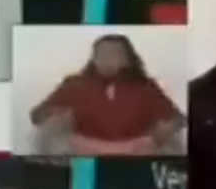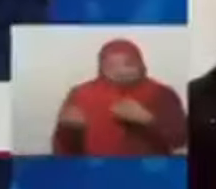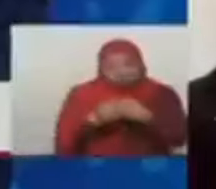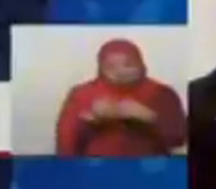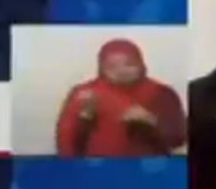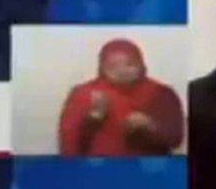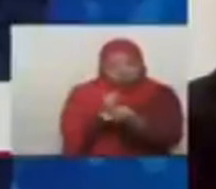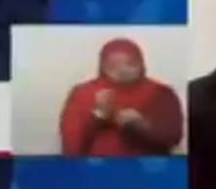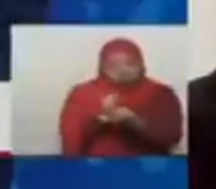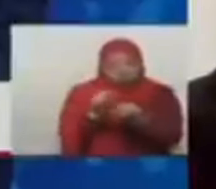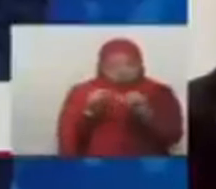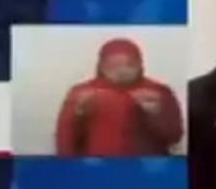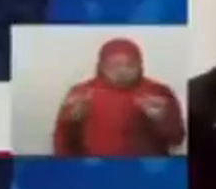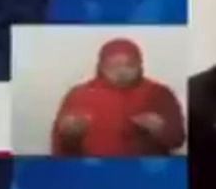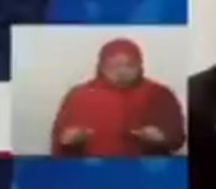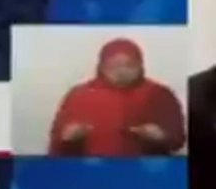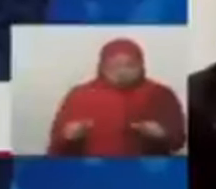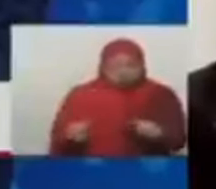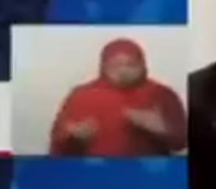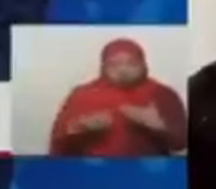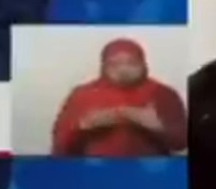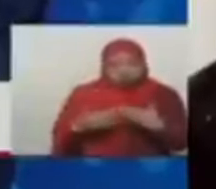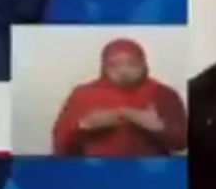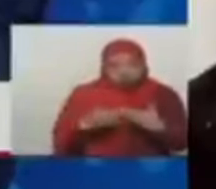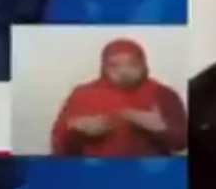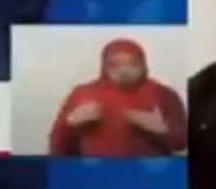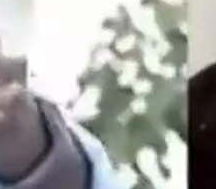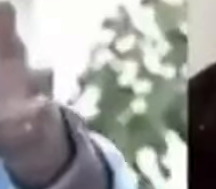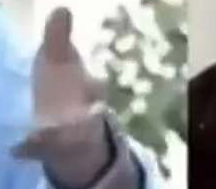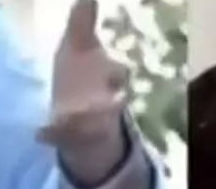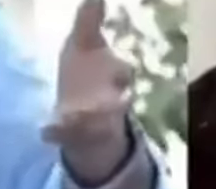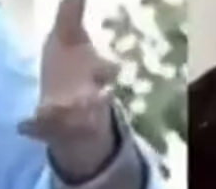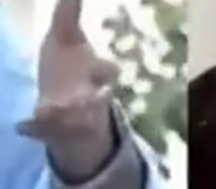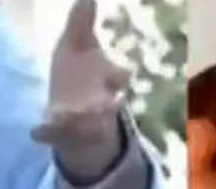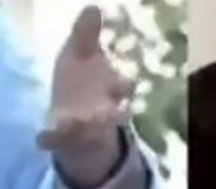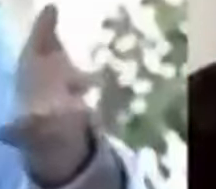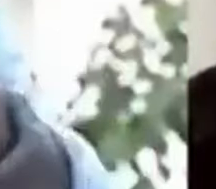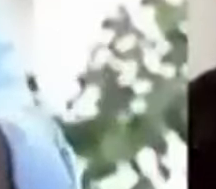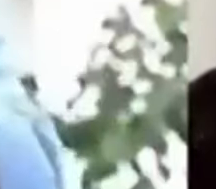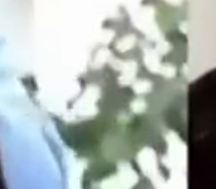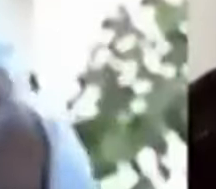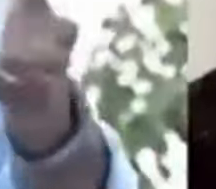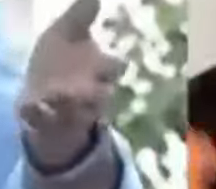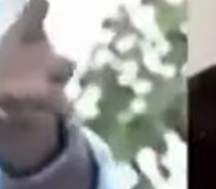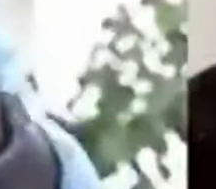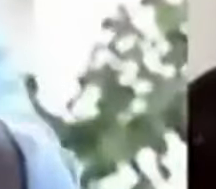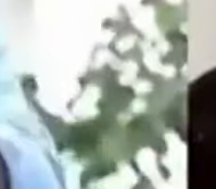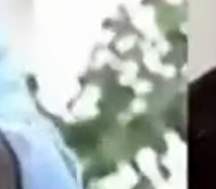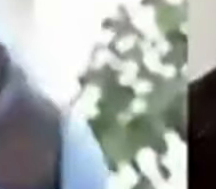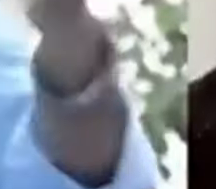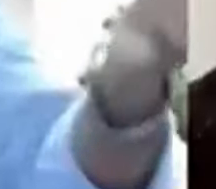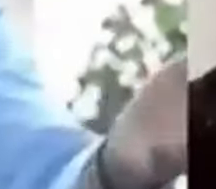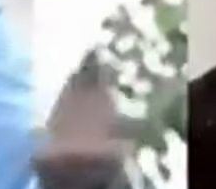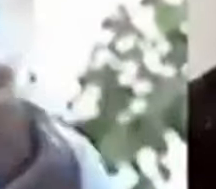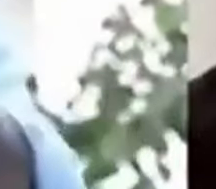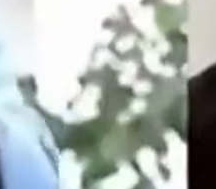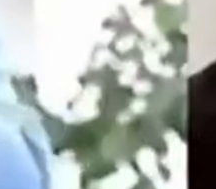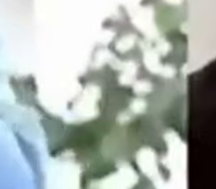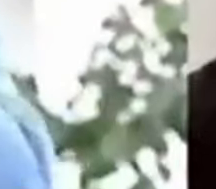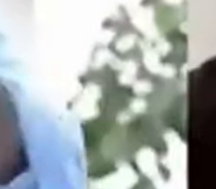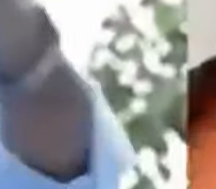Nicolás Maduro, es la manifestación masiva de los sectores populares en la calle. Para decirlo rápidamente, las pobladas, ¿no? Como la